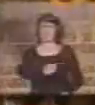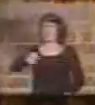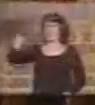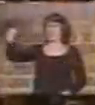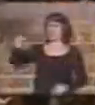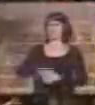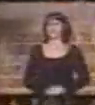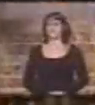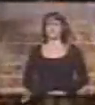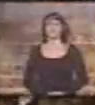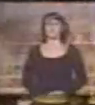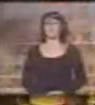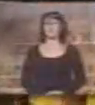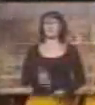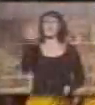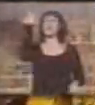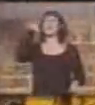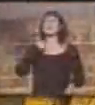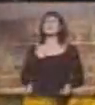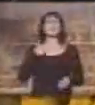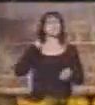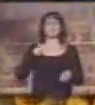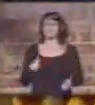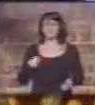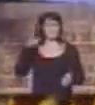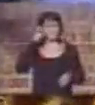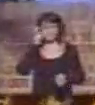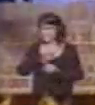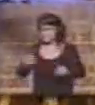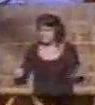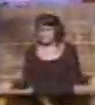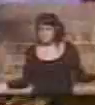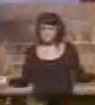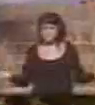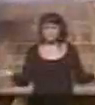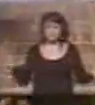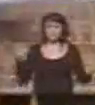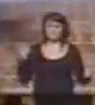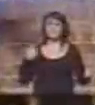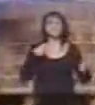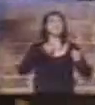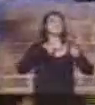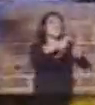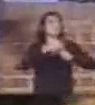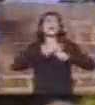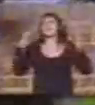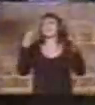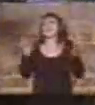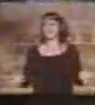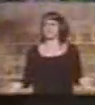La grada llena de tarde, triste ver los gritazos. Esto es un pedazo burga, sin recibir nada a cambio.